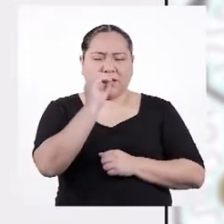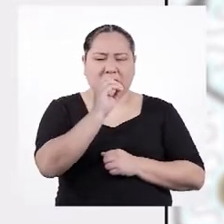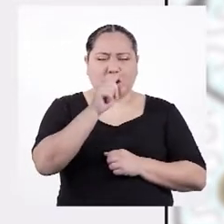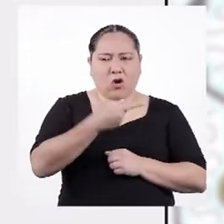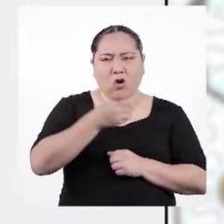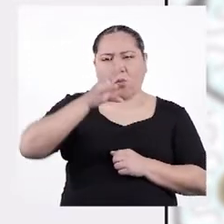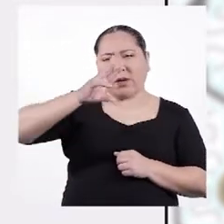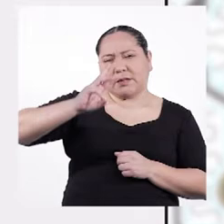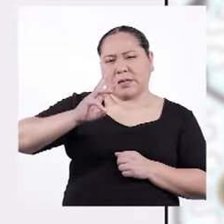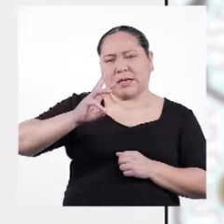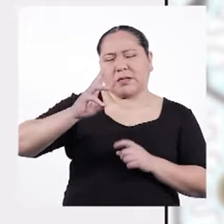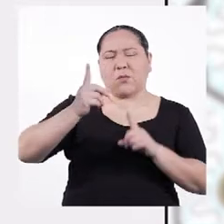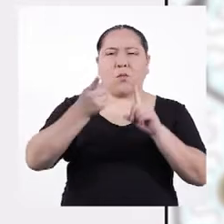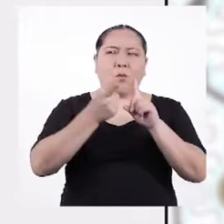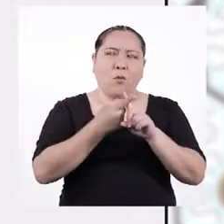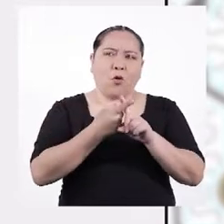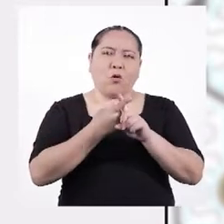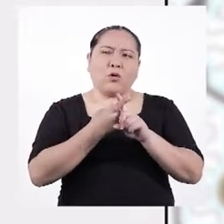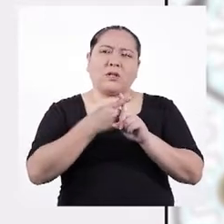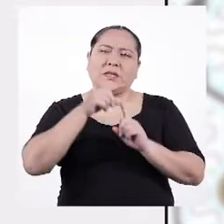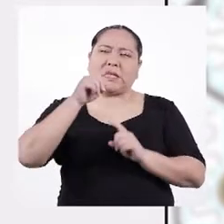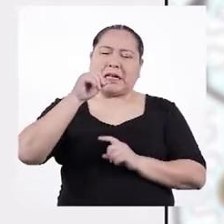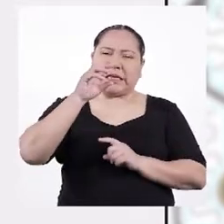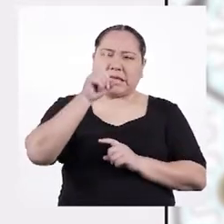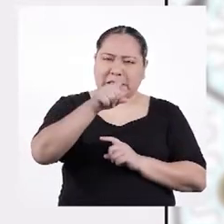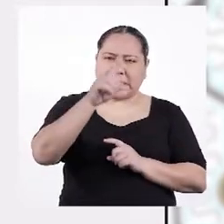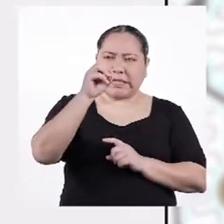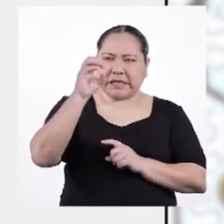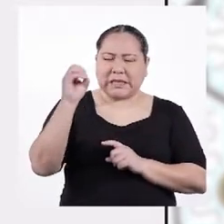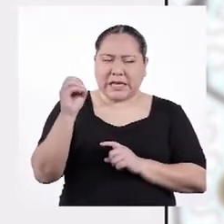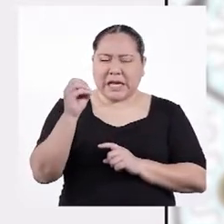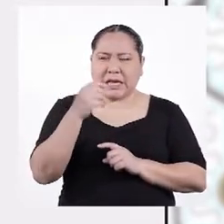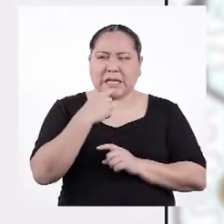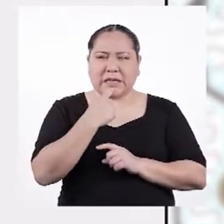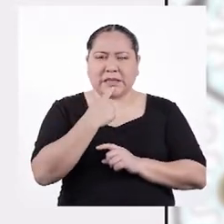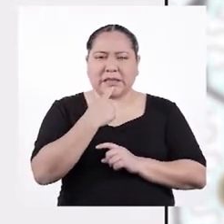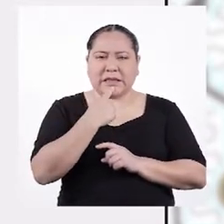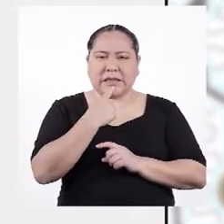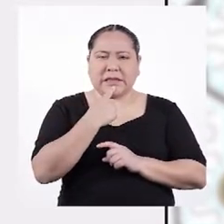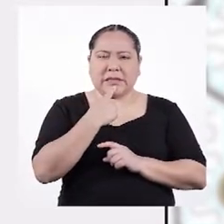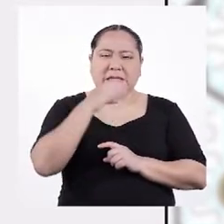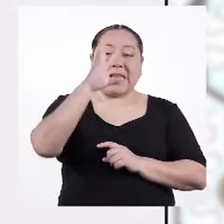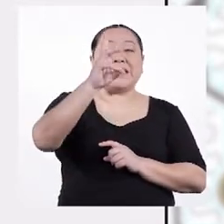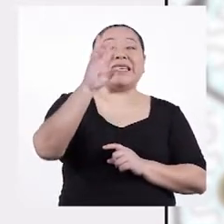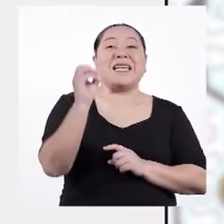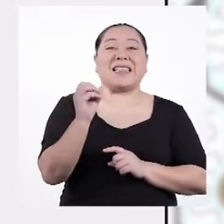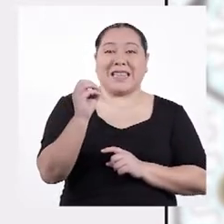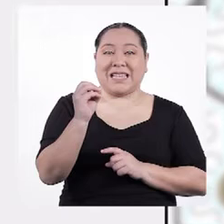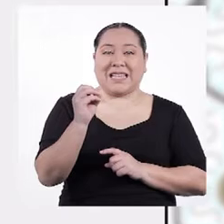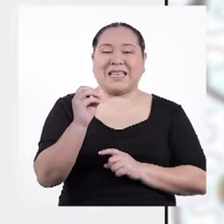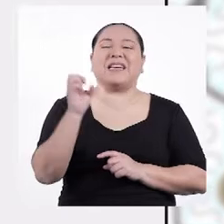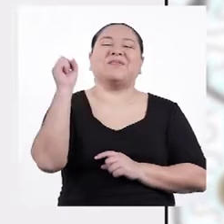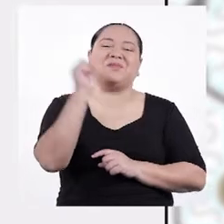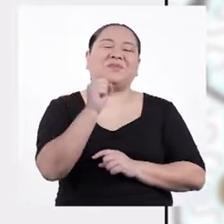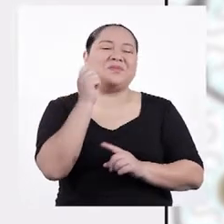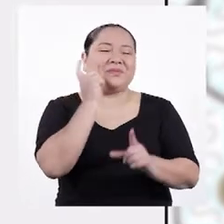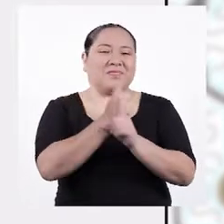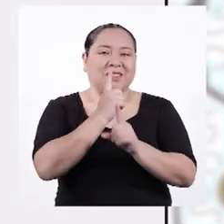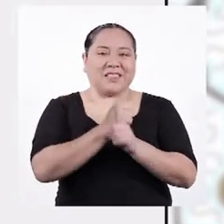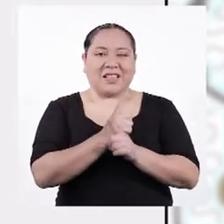0,6 por 100 me da 60. Así es, o mejor